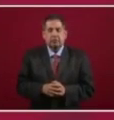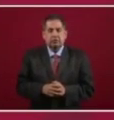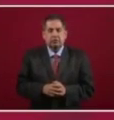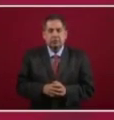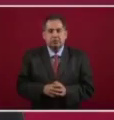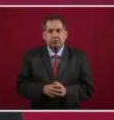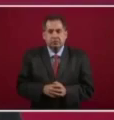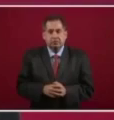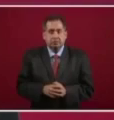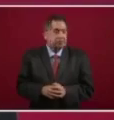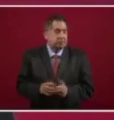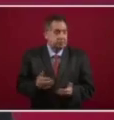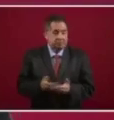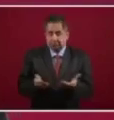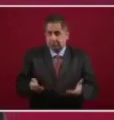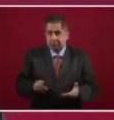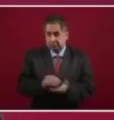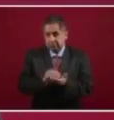vivimos